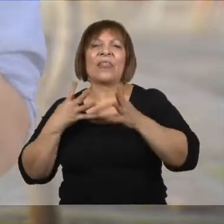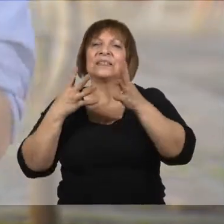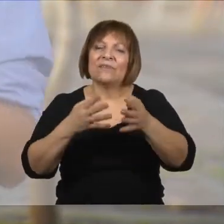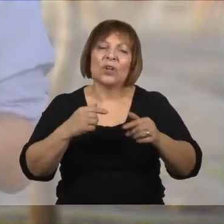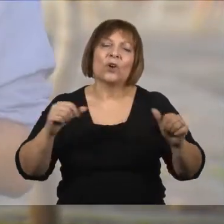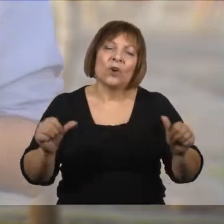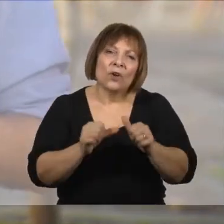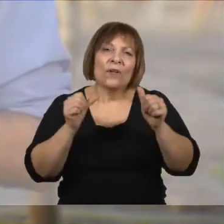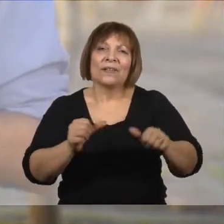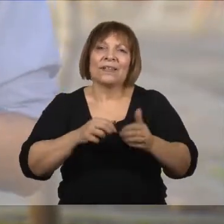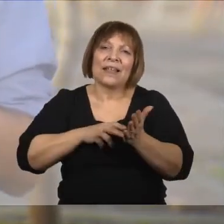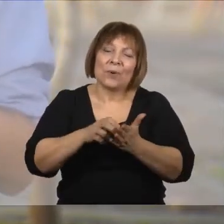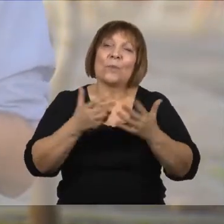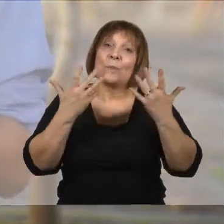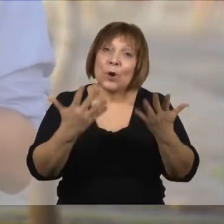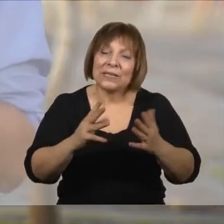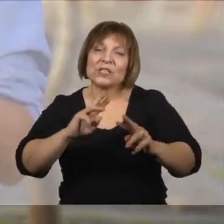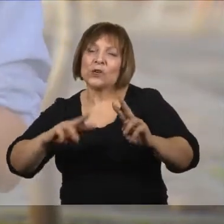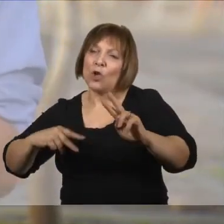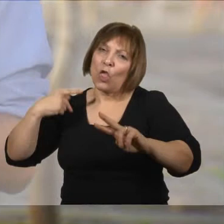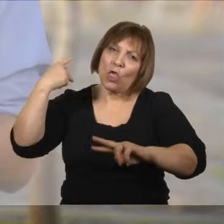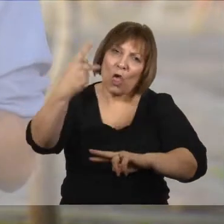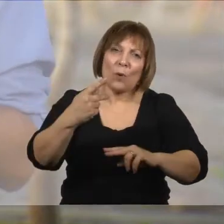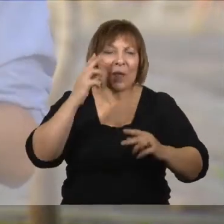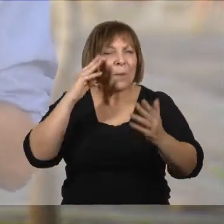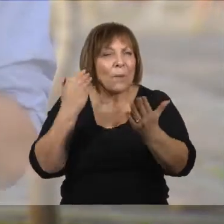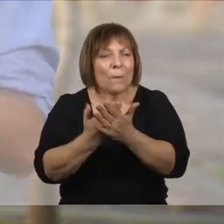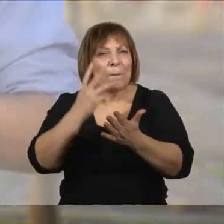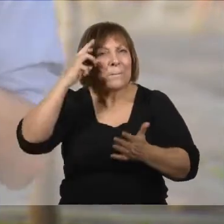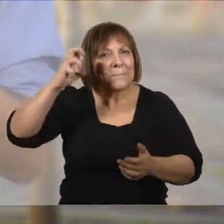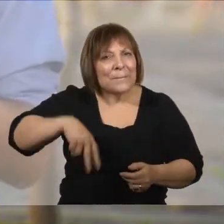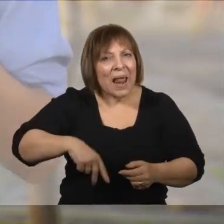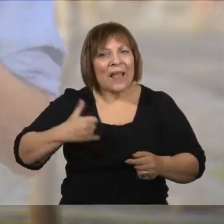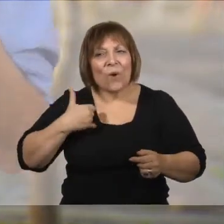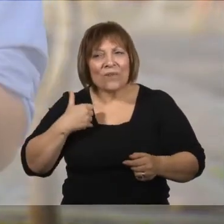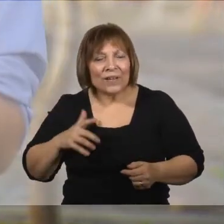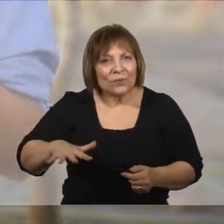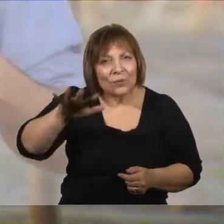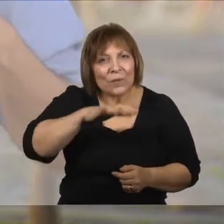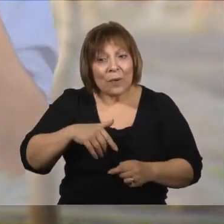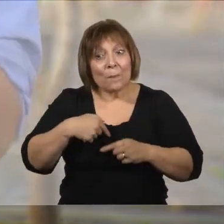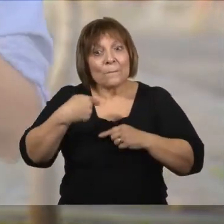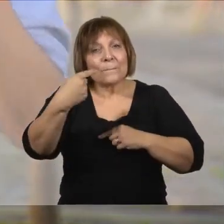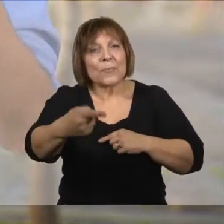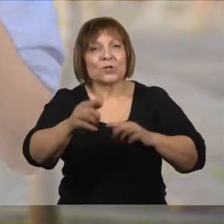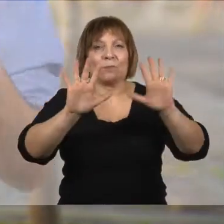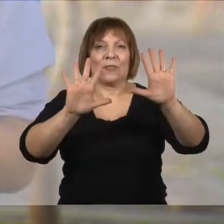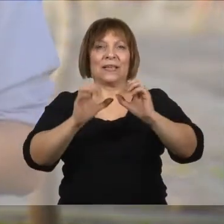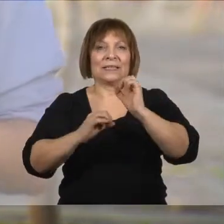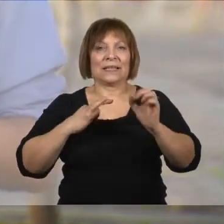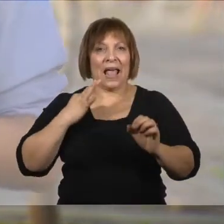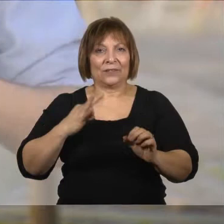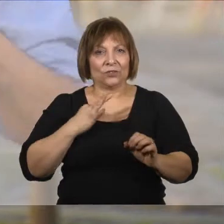que atender y responder. Por eso vamos a más, por eso redoblamos la apuesta, por eso impulsamos un nuevo plan de acción de juventudes para los próximos 10